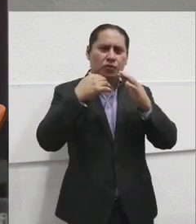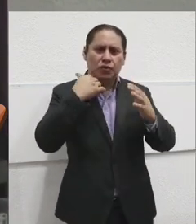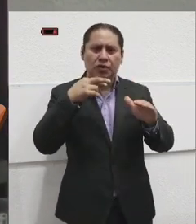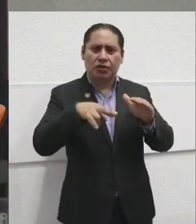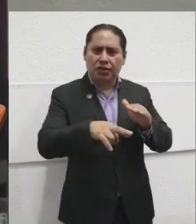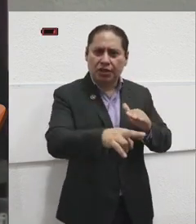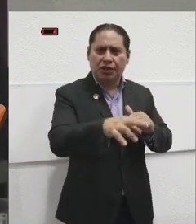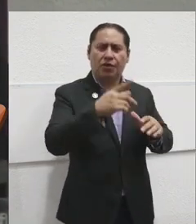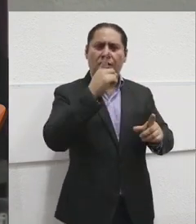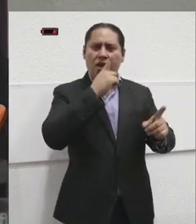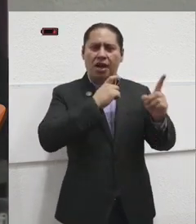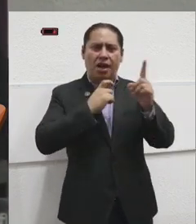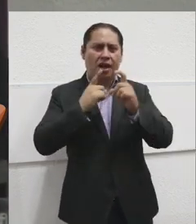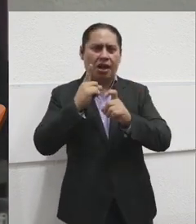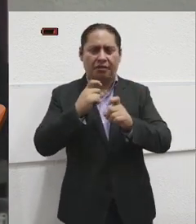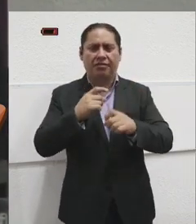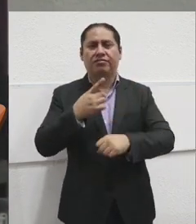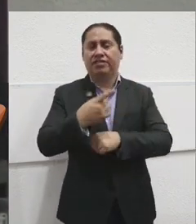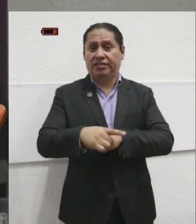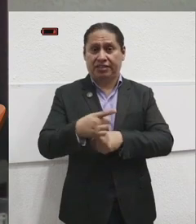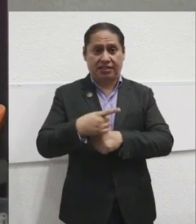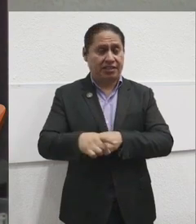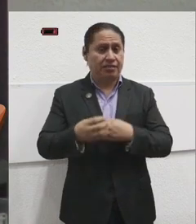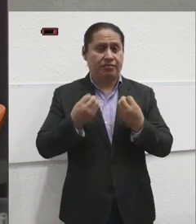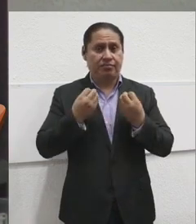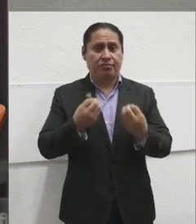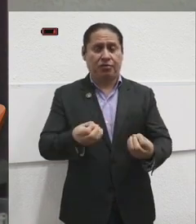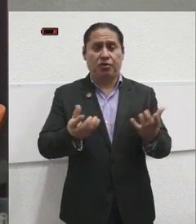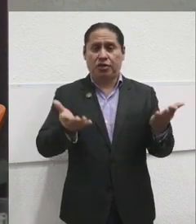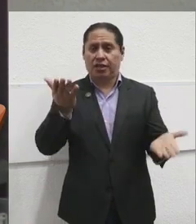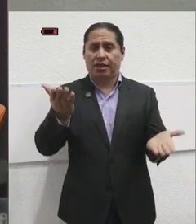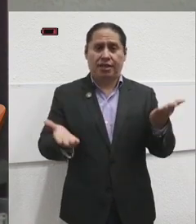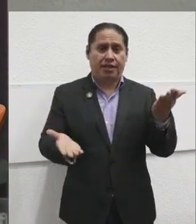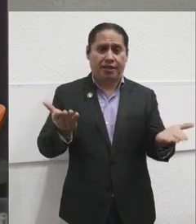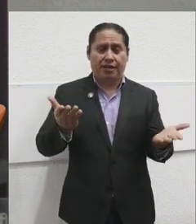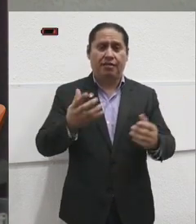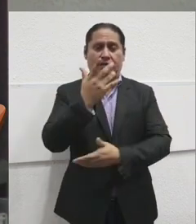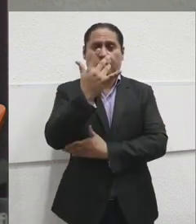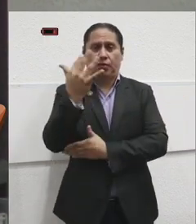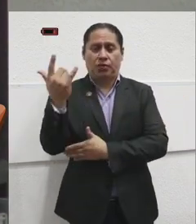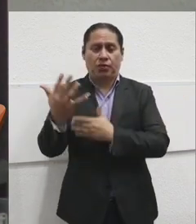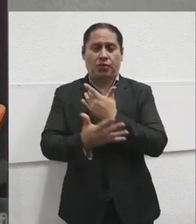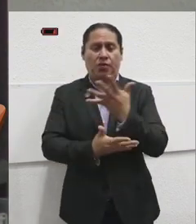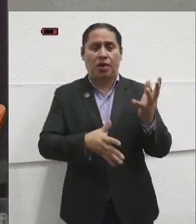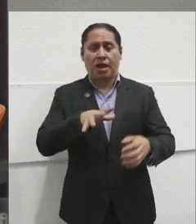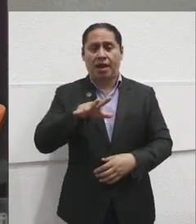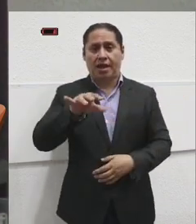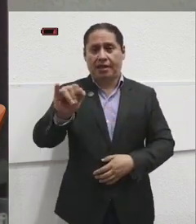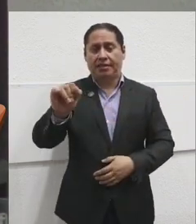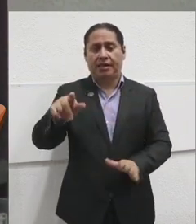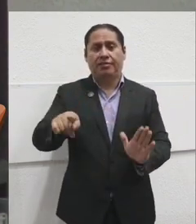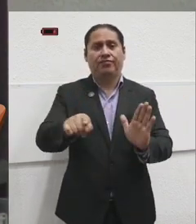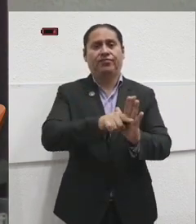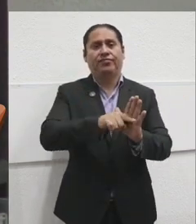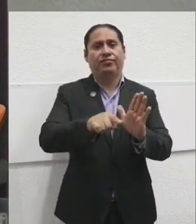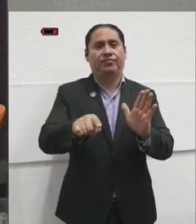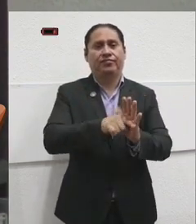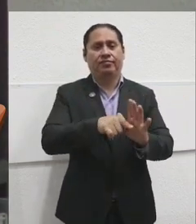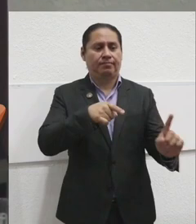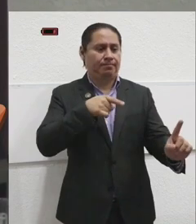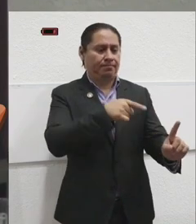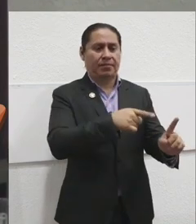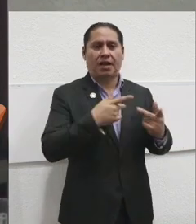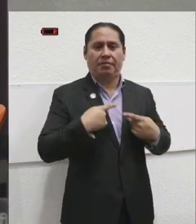acuíferos trae consigo riesgos considerables para el equilibrio ecológico, así como consecuencias negativas directas a